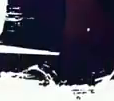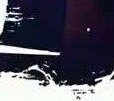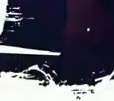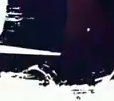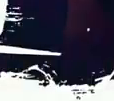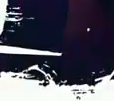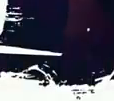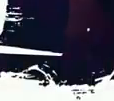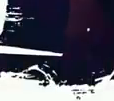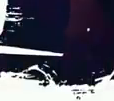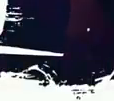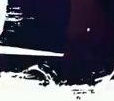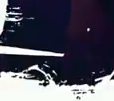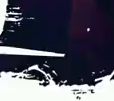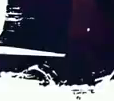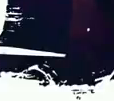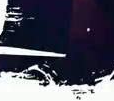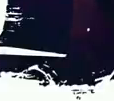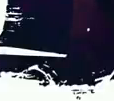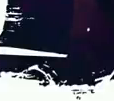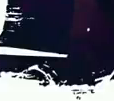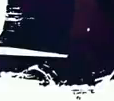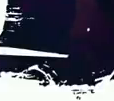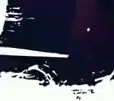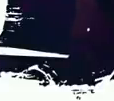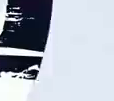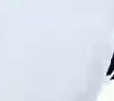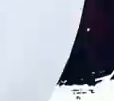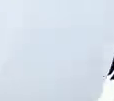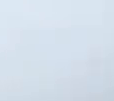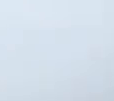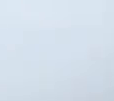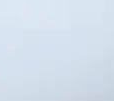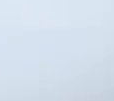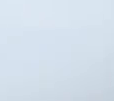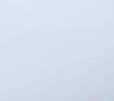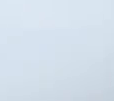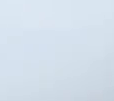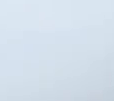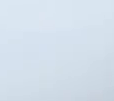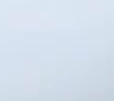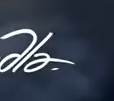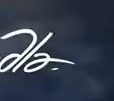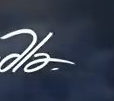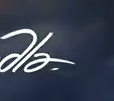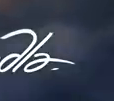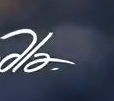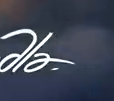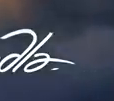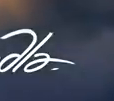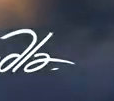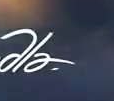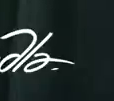Karadagi, en sus capítulos de estreno. Mañana, 12 horas, por RTS.